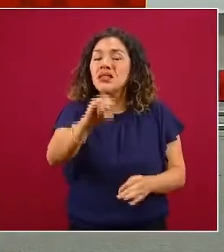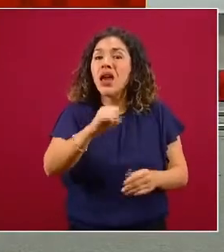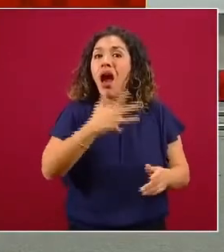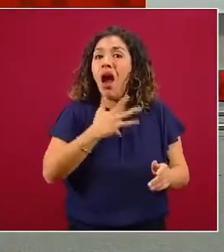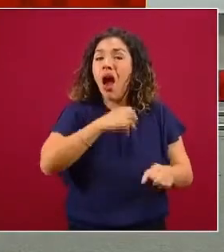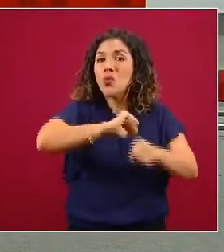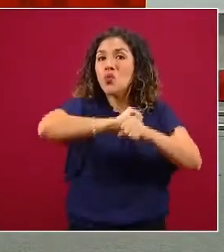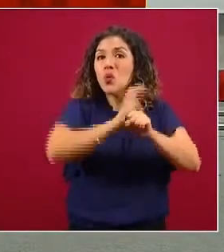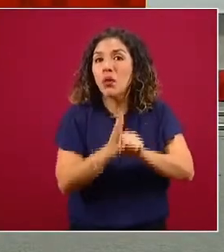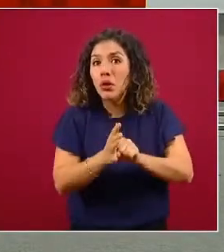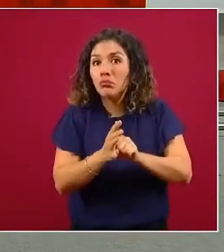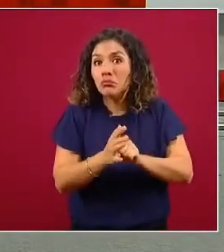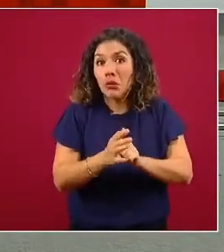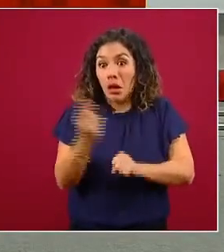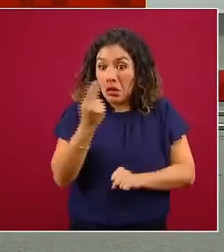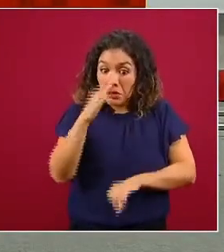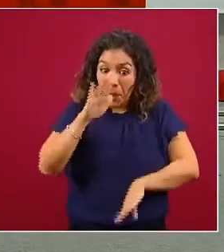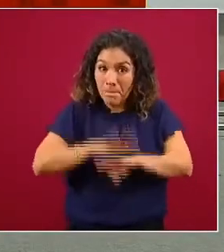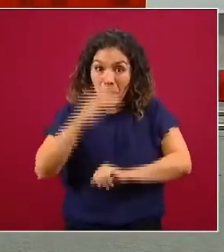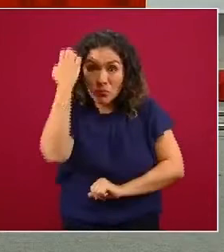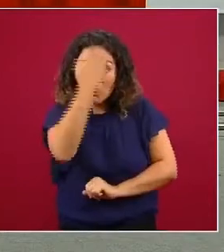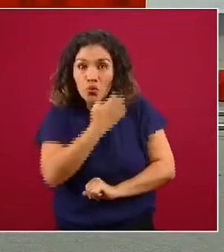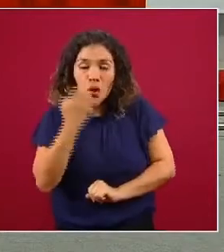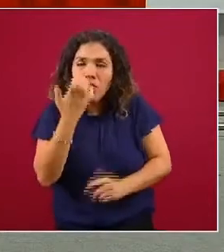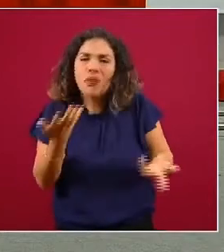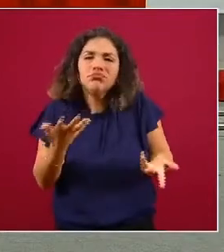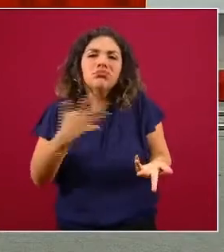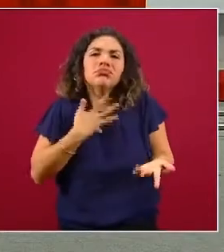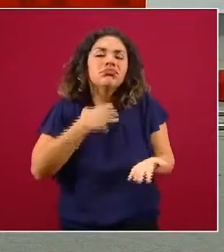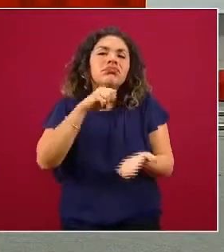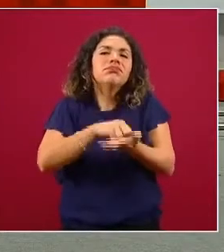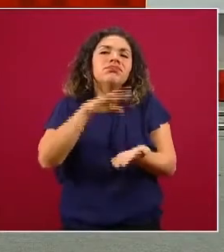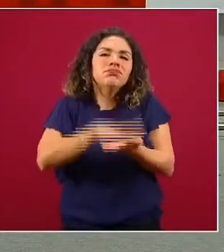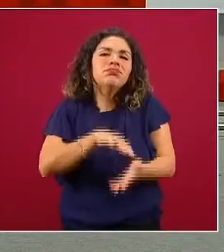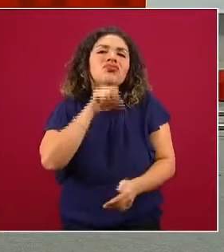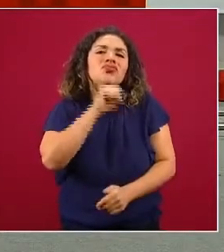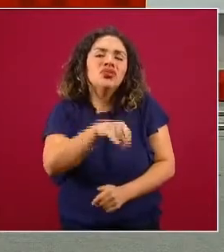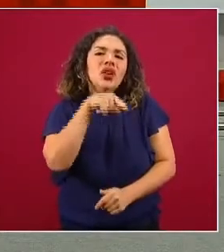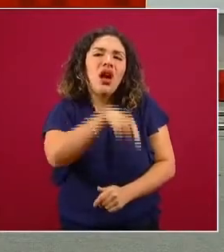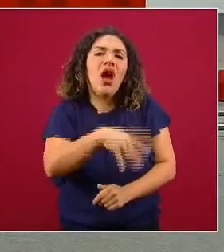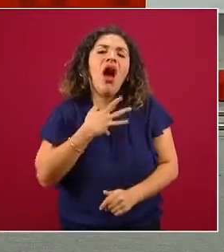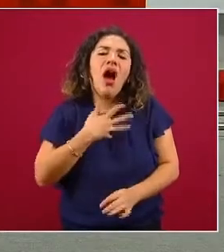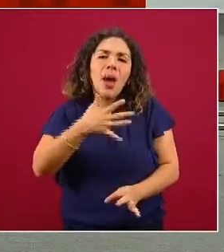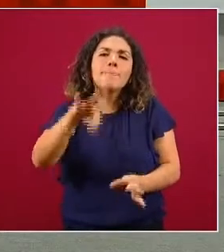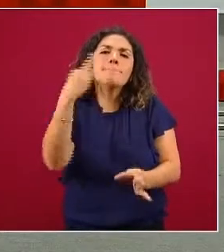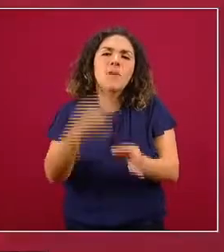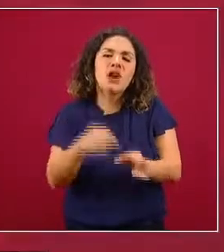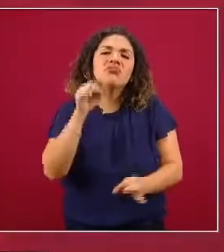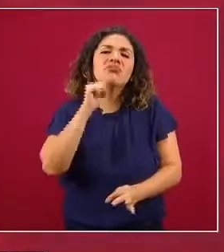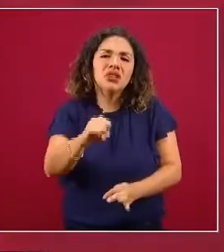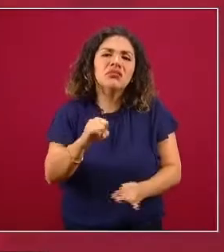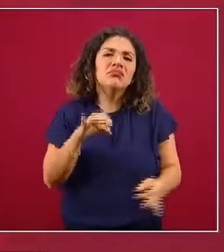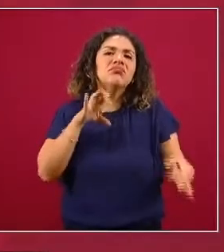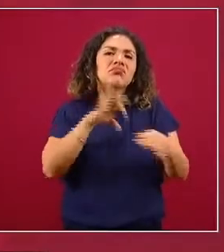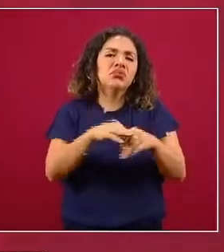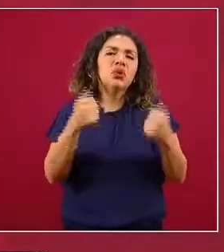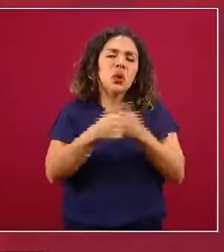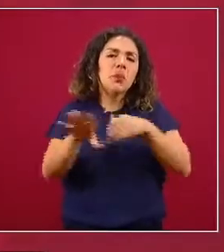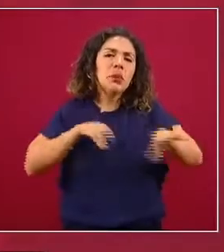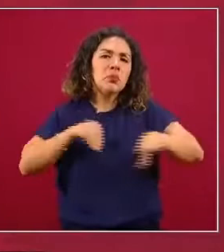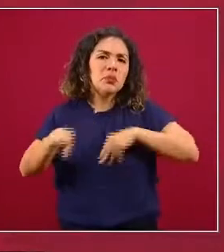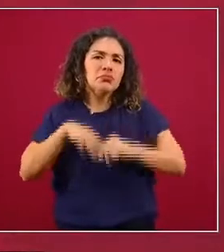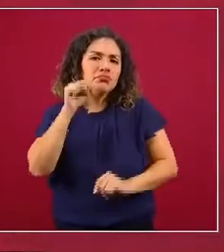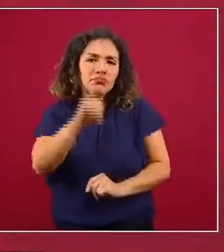COVID, no se necesita otra evidencia adicional, queda ya registrada como un caso confirmado por asociación